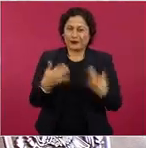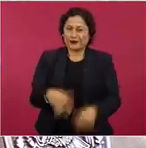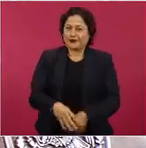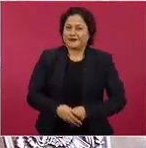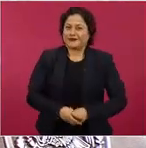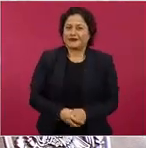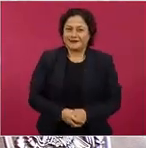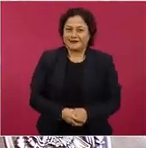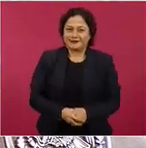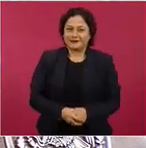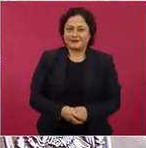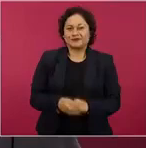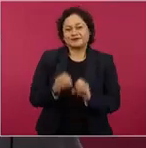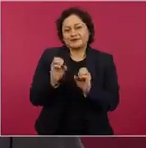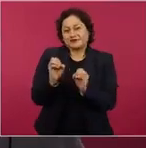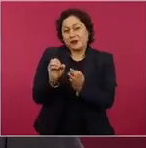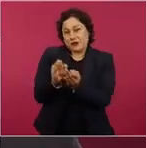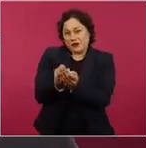O un chanchamito.